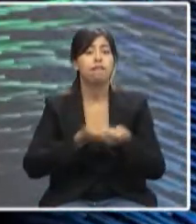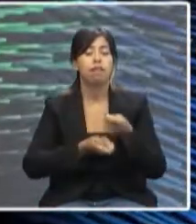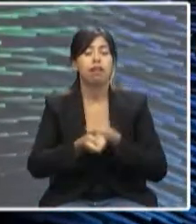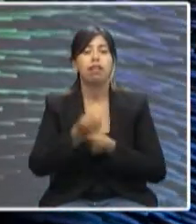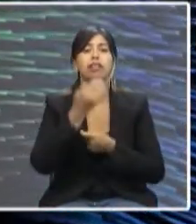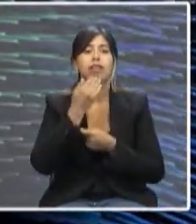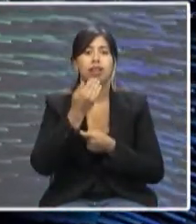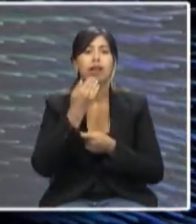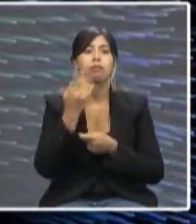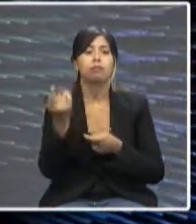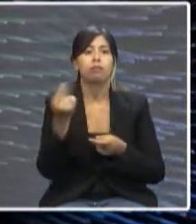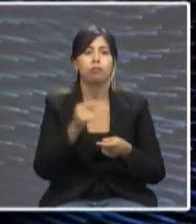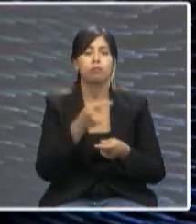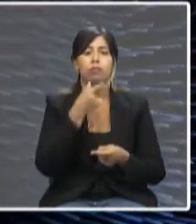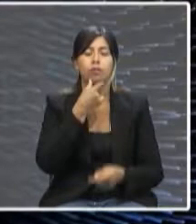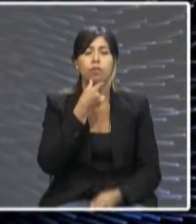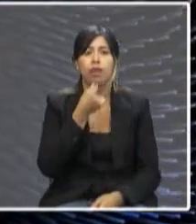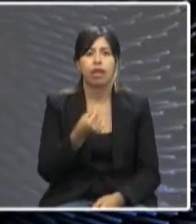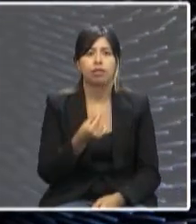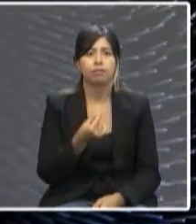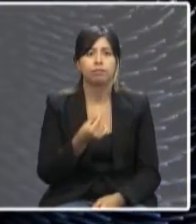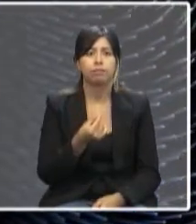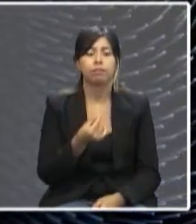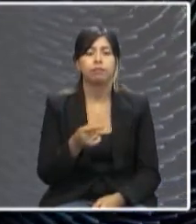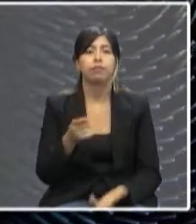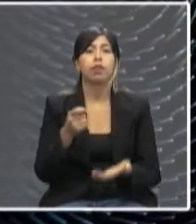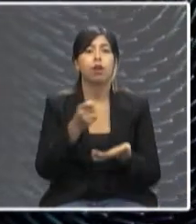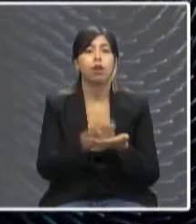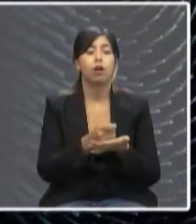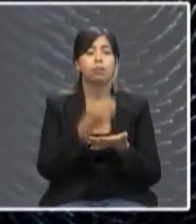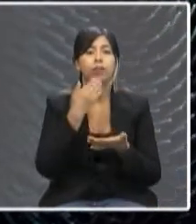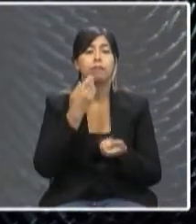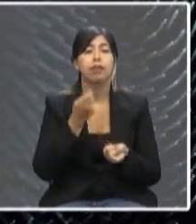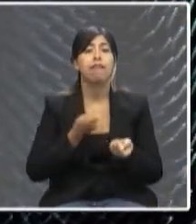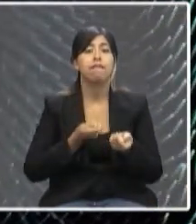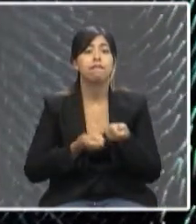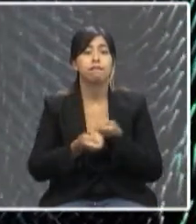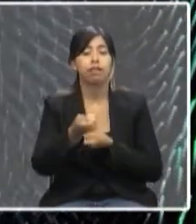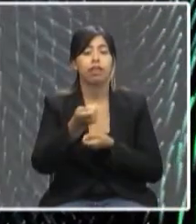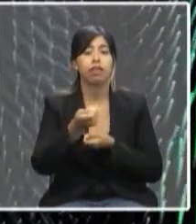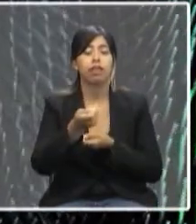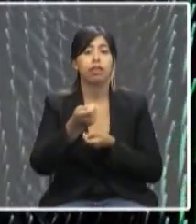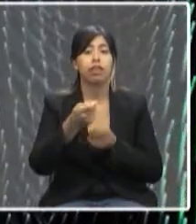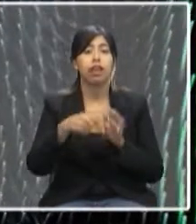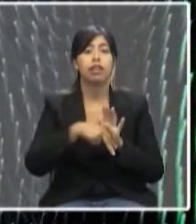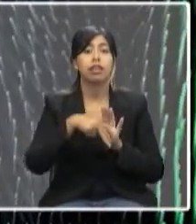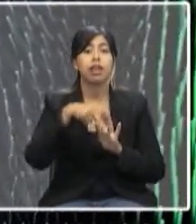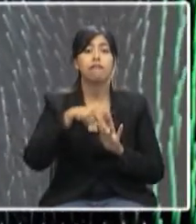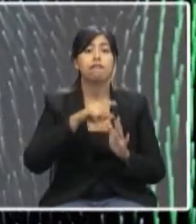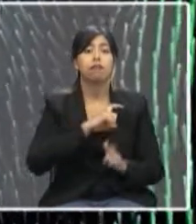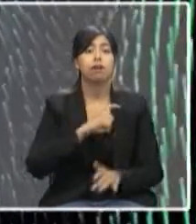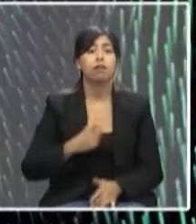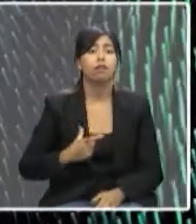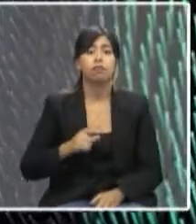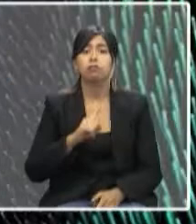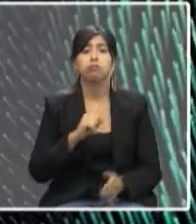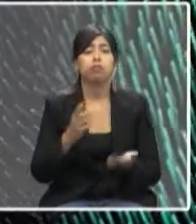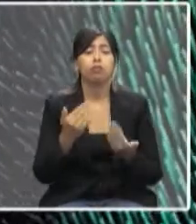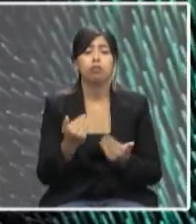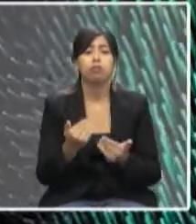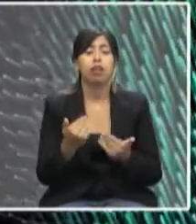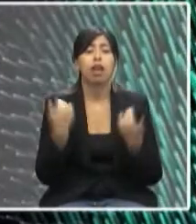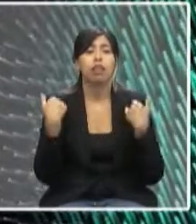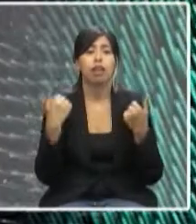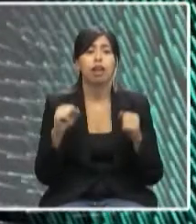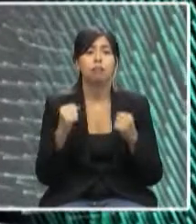manera simplificada. El que compra y el que vende a nivel gubernamental no necesita ningún entrenamiento. Reducimos